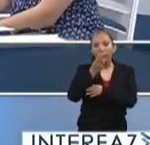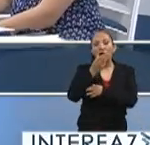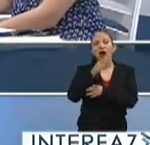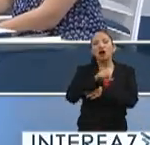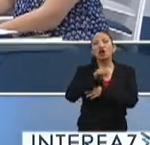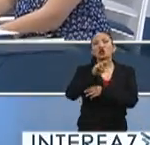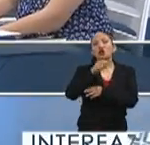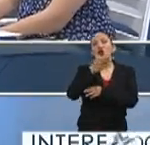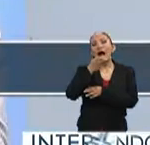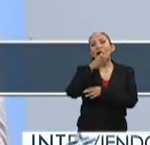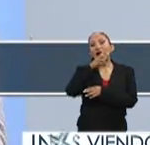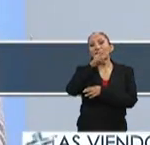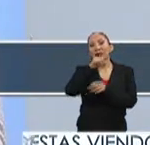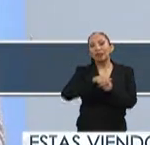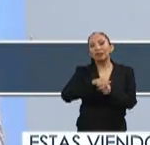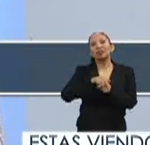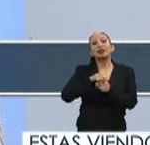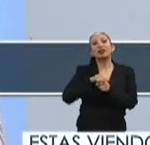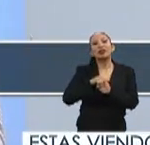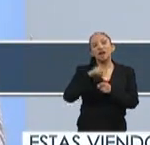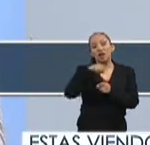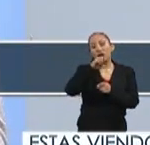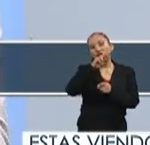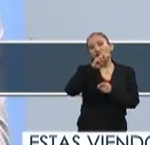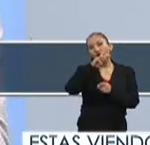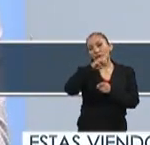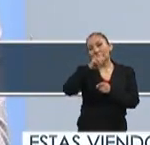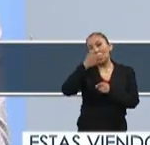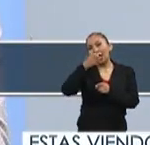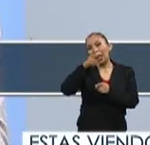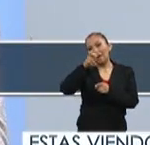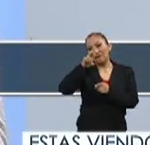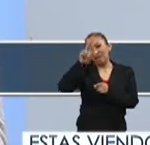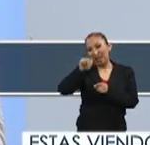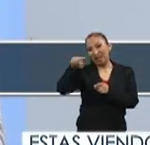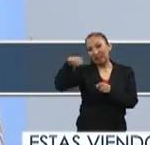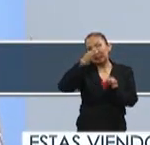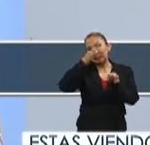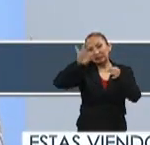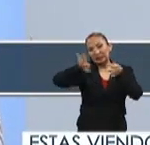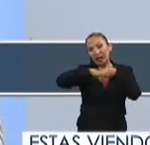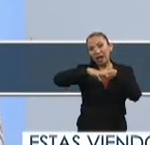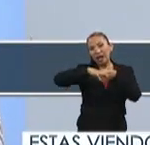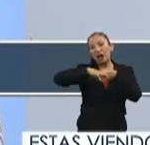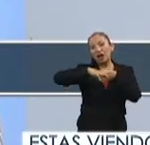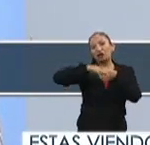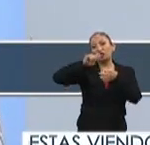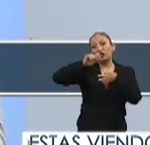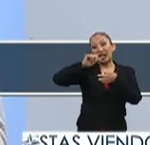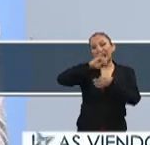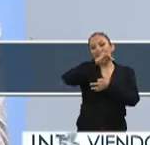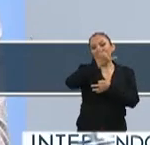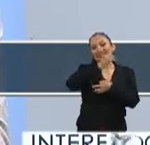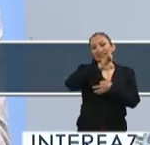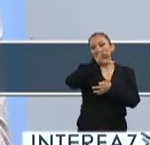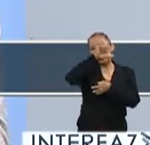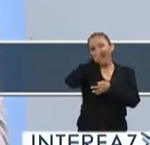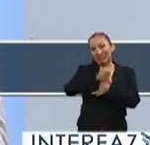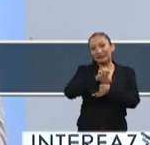Haven, estuve en la zona de West Haven, que está muy cerca ahí de todo lo que es downtown, donde está Yale, la Universidad de